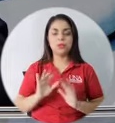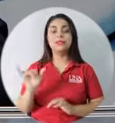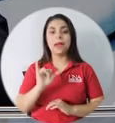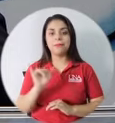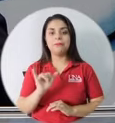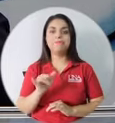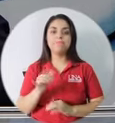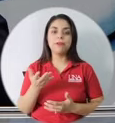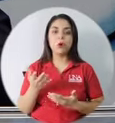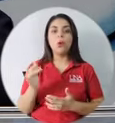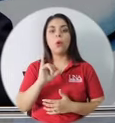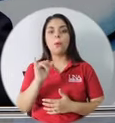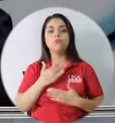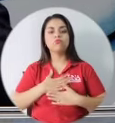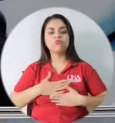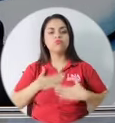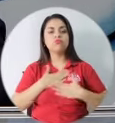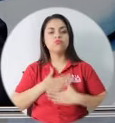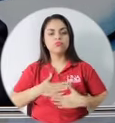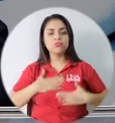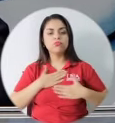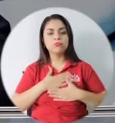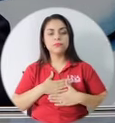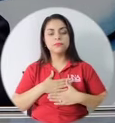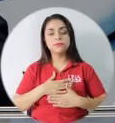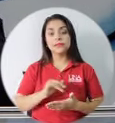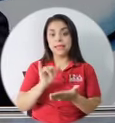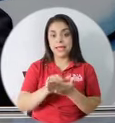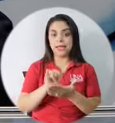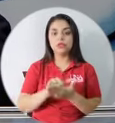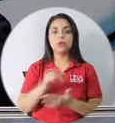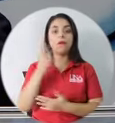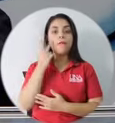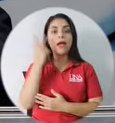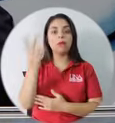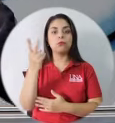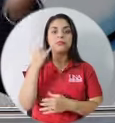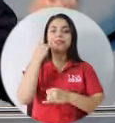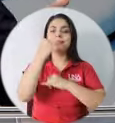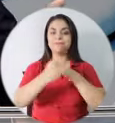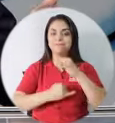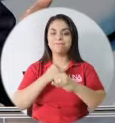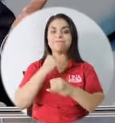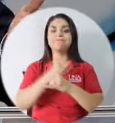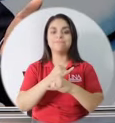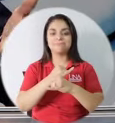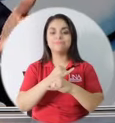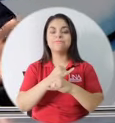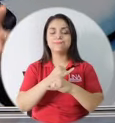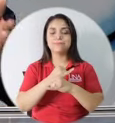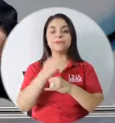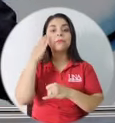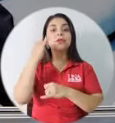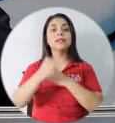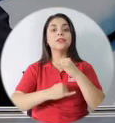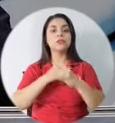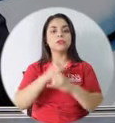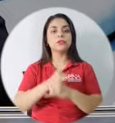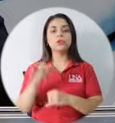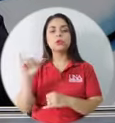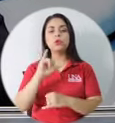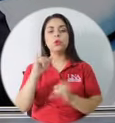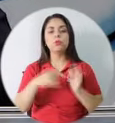como una forma de disfrute, ¿verdad? Uh-huh. Y eso lo podemos ver a nivel internacional, digamos, a nivel internacional es